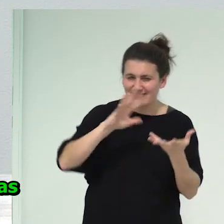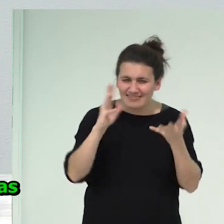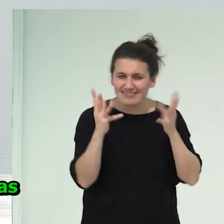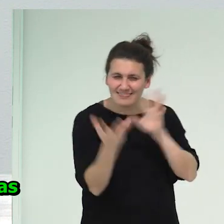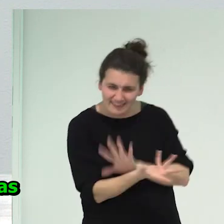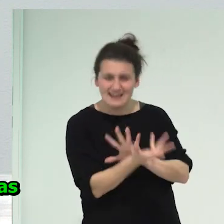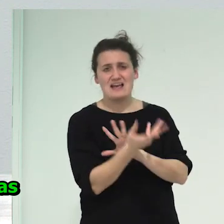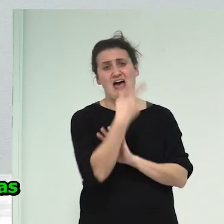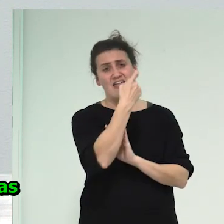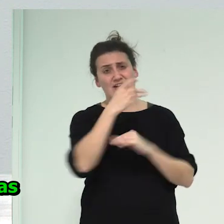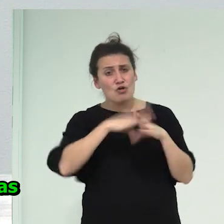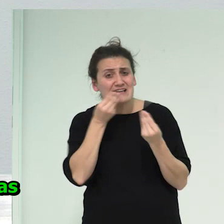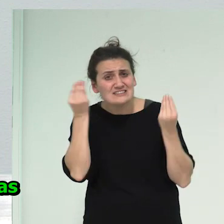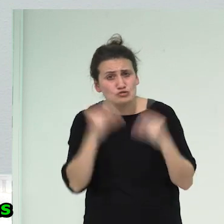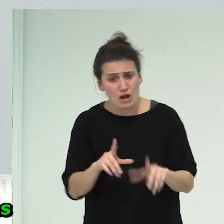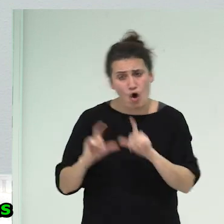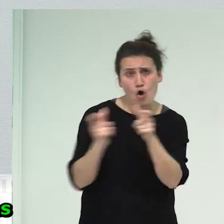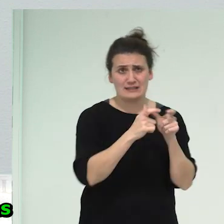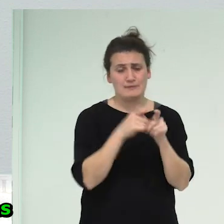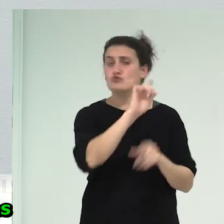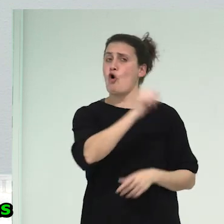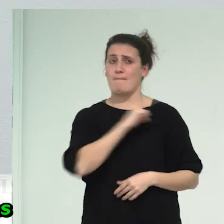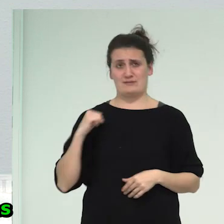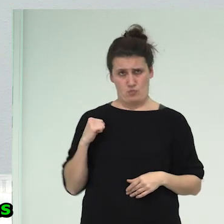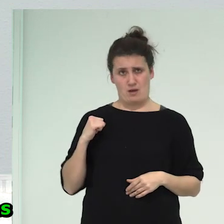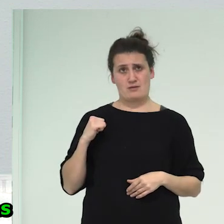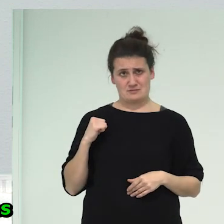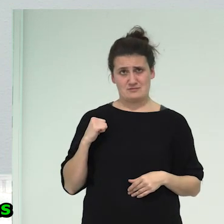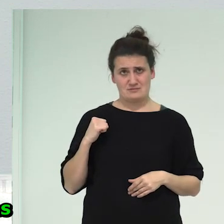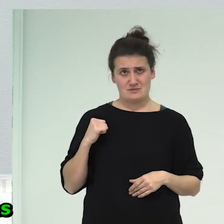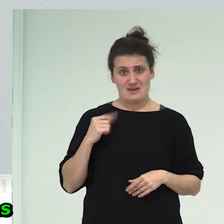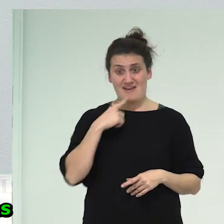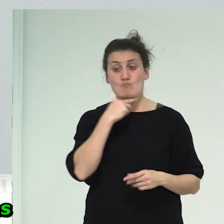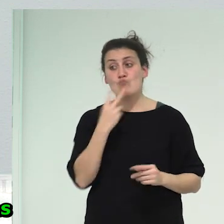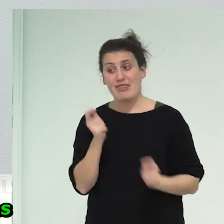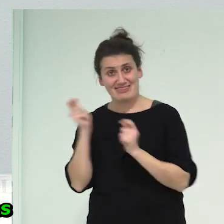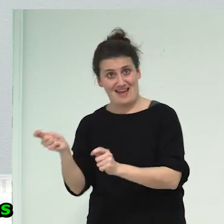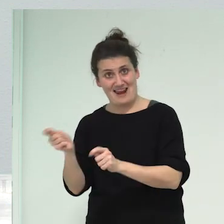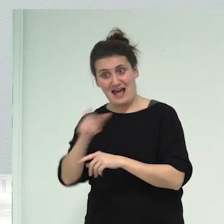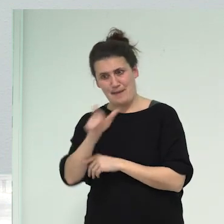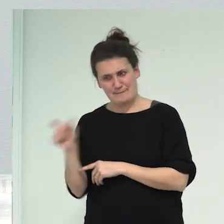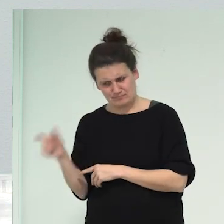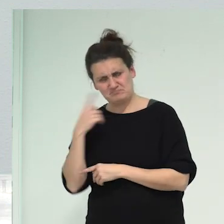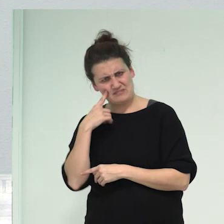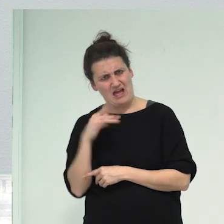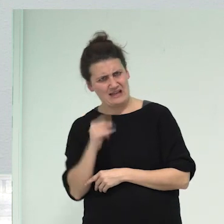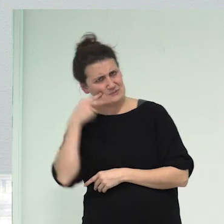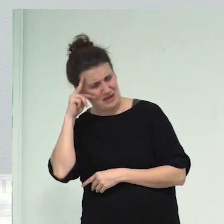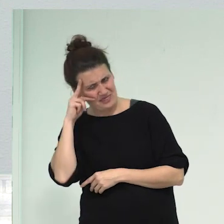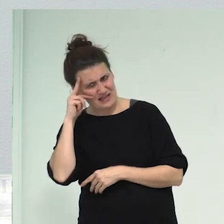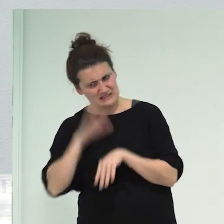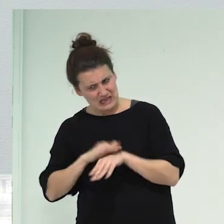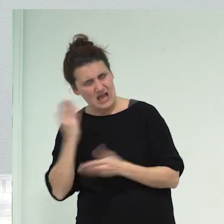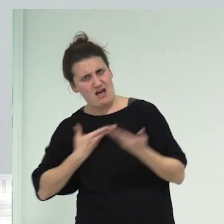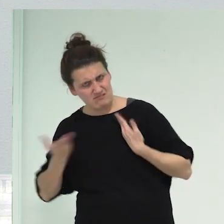con historias colectivas y no particulares, de quienes y dando voz a quienes son asumidas y hemos sido construidas